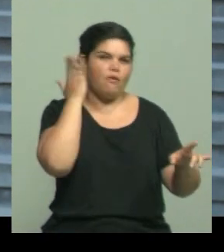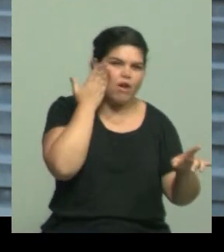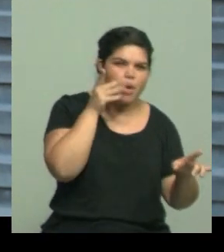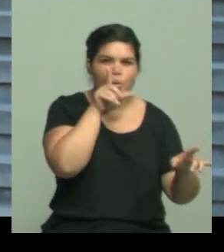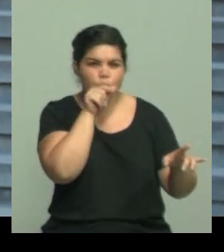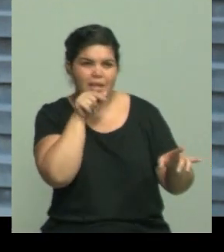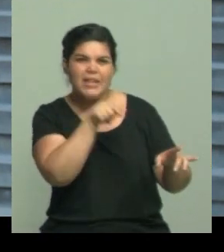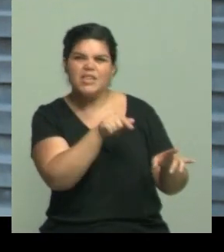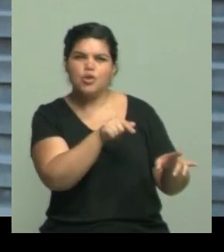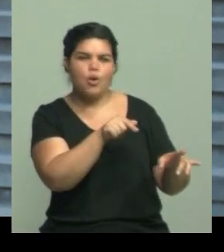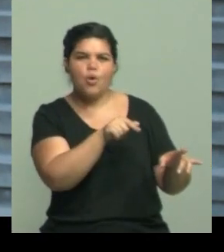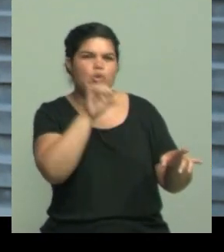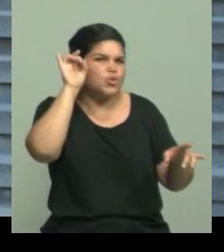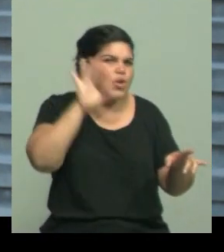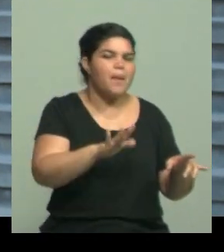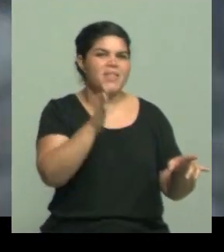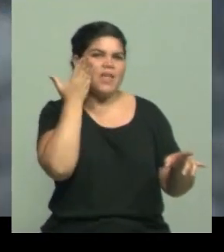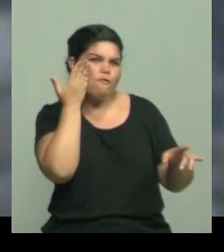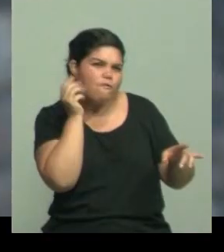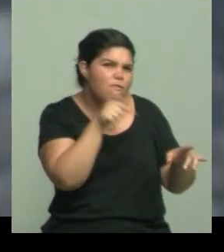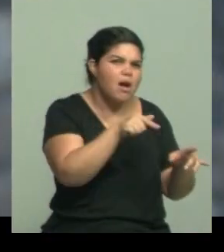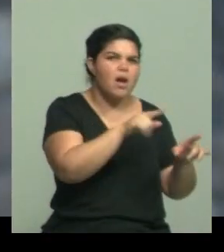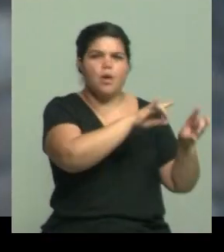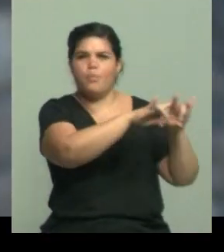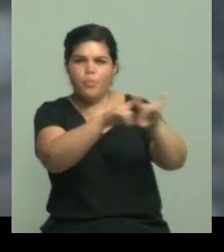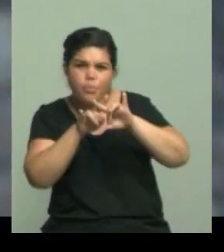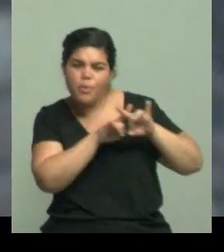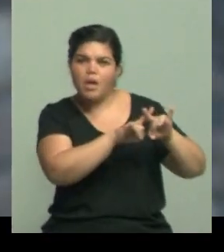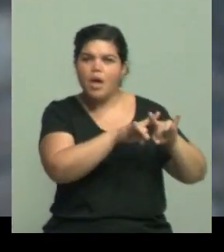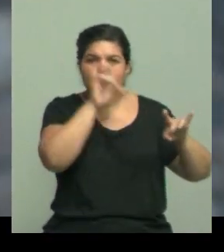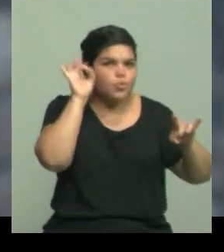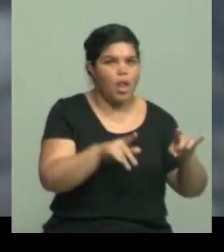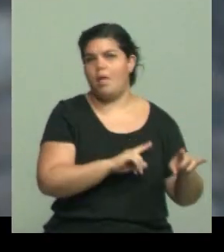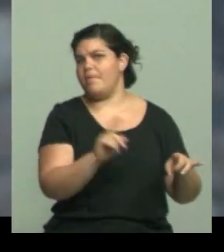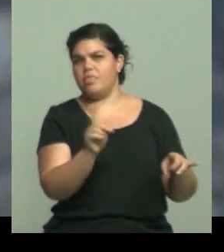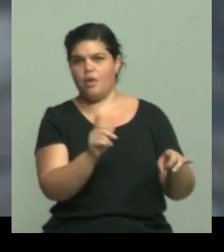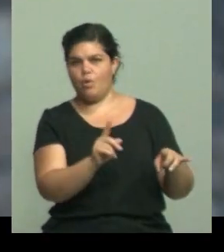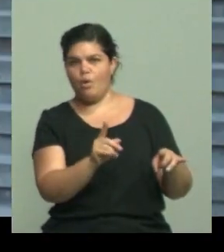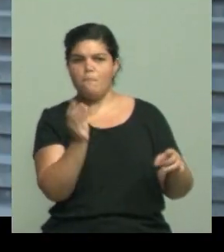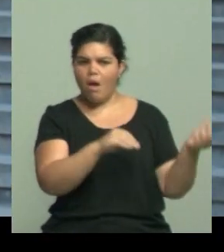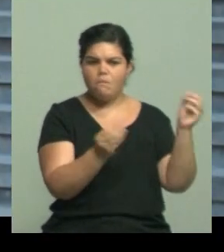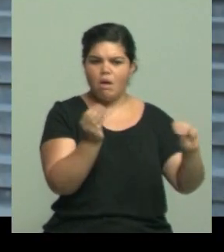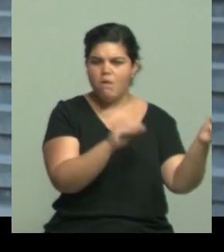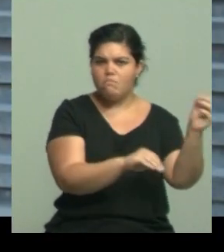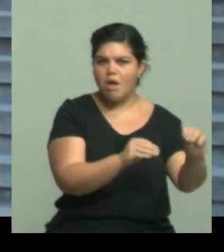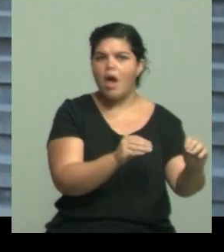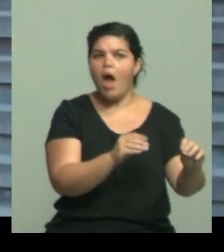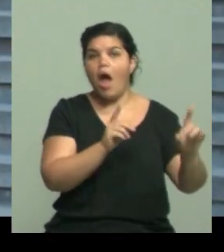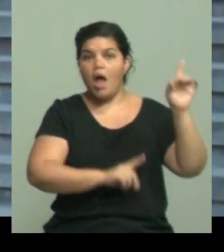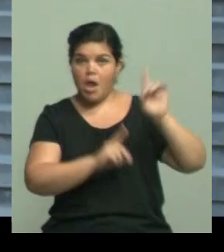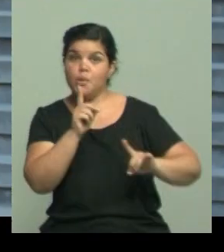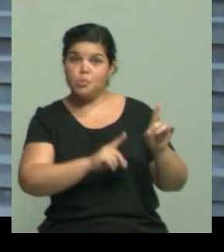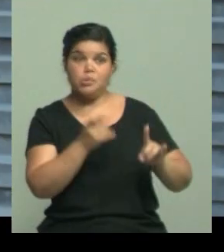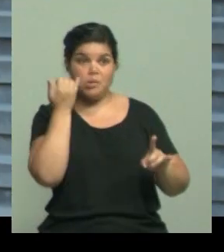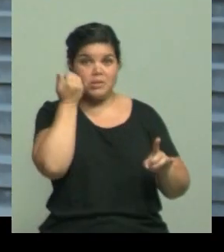estar equivocada, es el mar de las fake news. Y hoy los medios de comunicación, con esto que afortunadamente mantienen cierta trayectoria